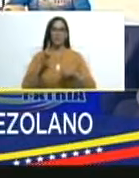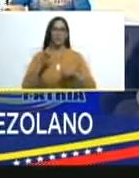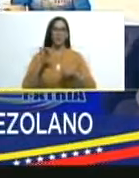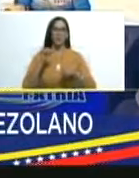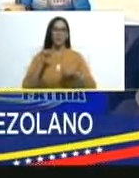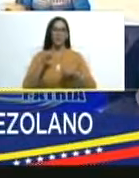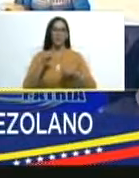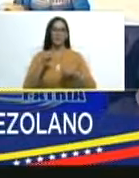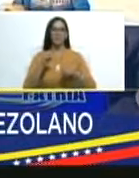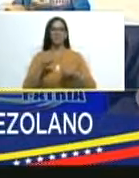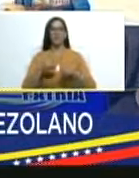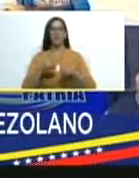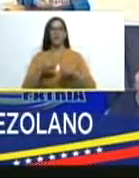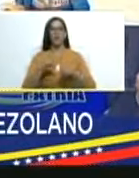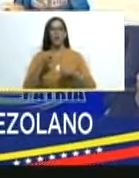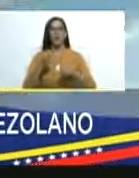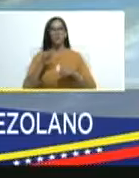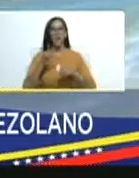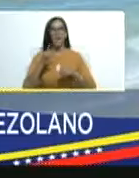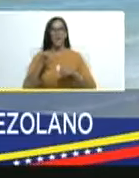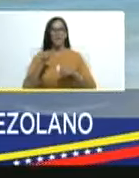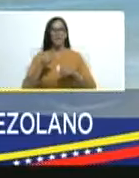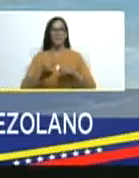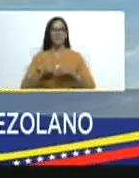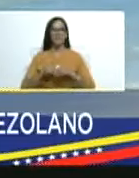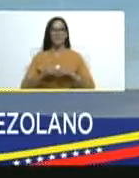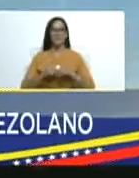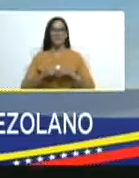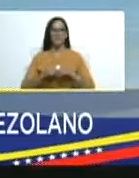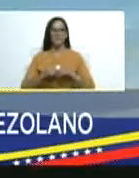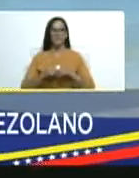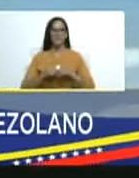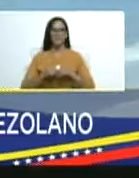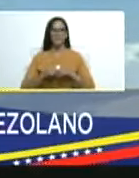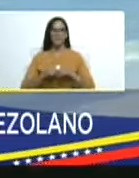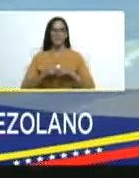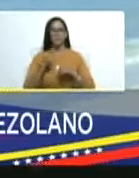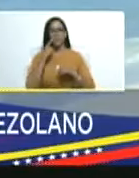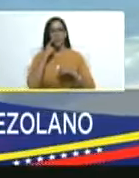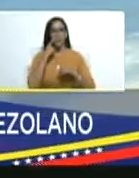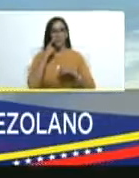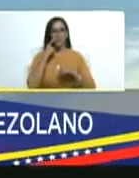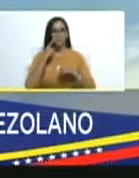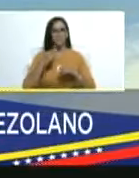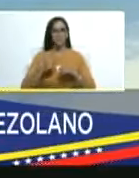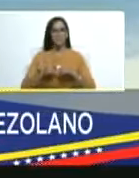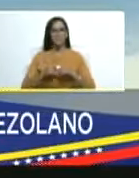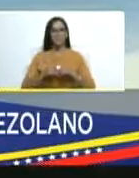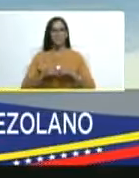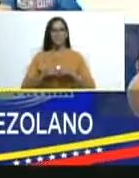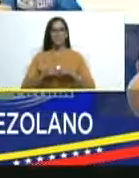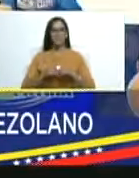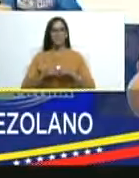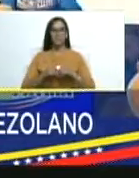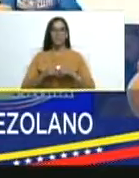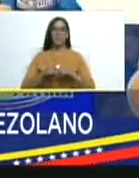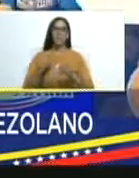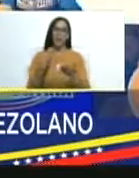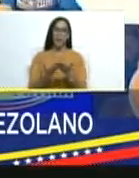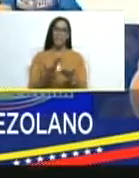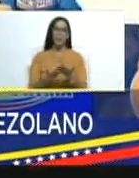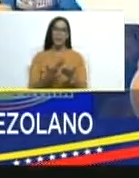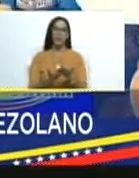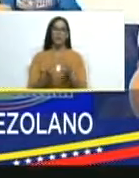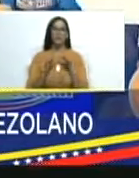Salazar González, de Guayacán. Miren, me han propuesto, bueno,